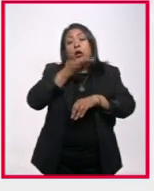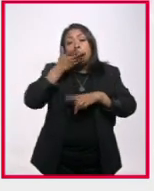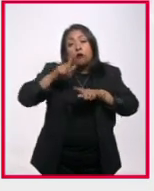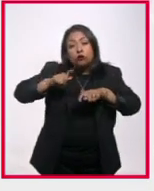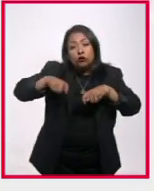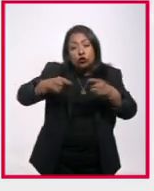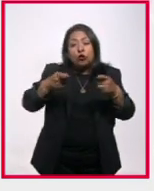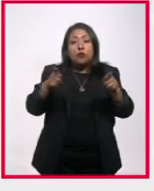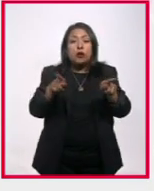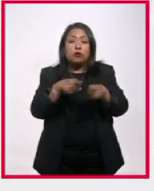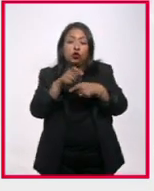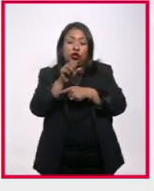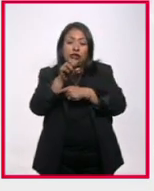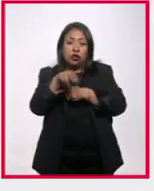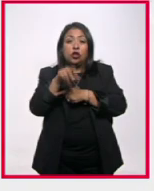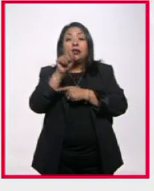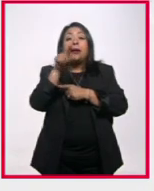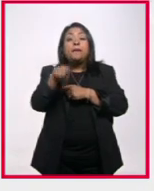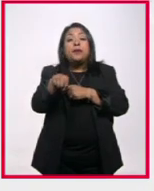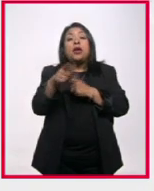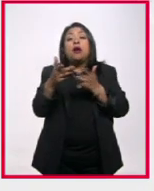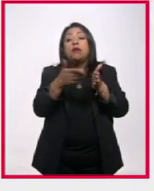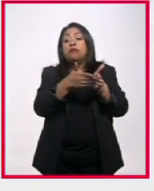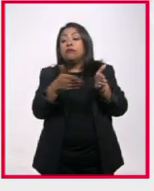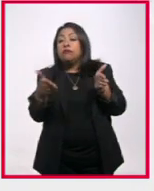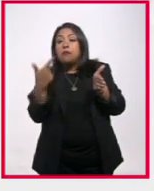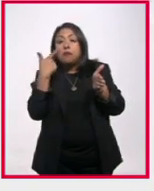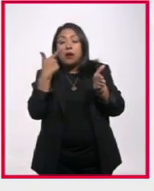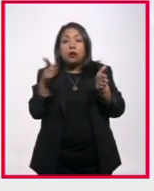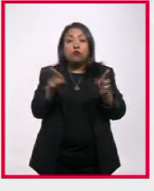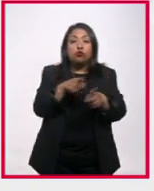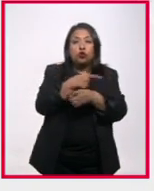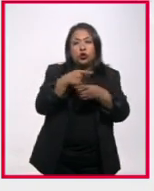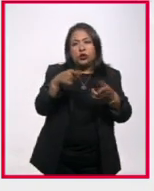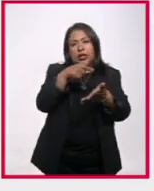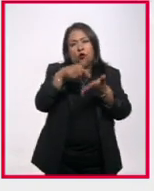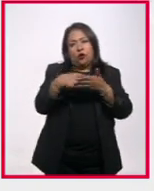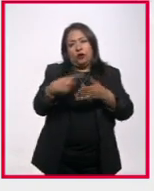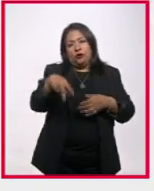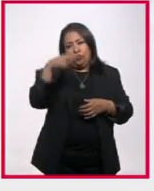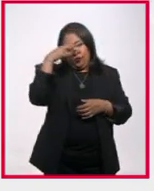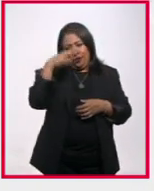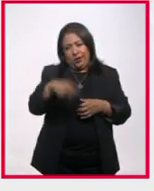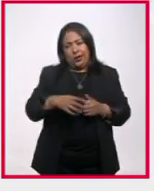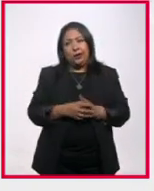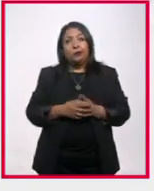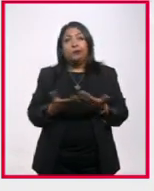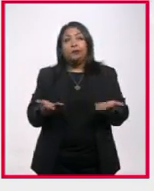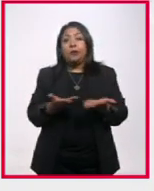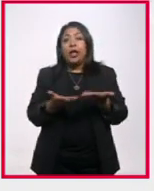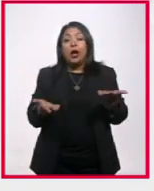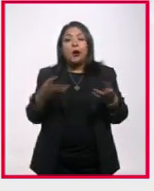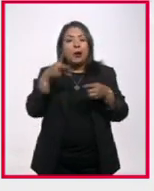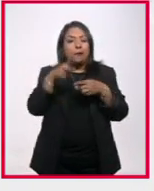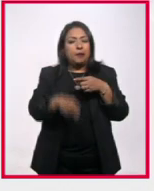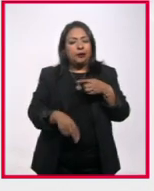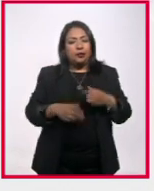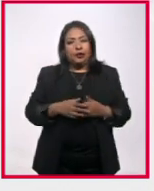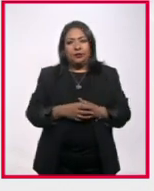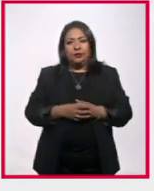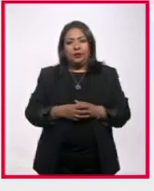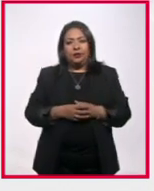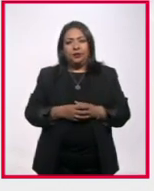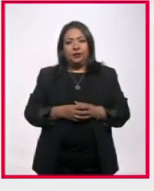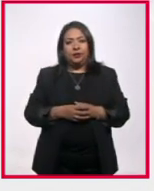de un son, sino también el reflejo de una etapa de la música de una región de nuestro país. Pues con esto nos vamos a la pausa.